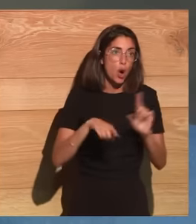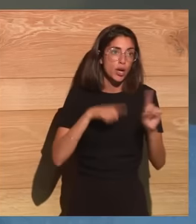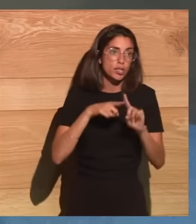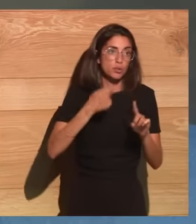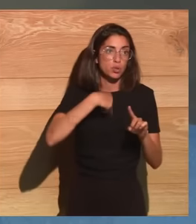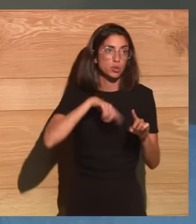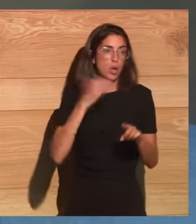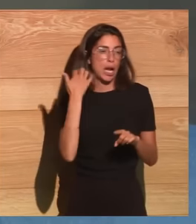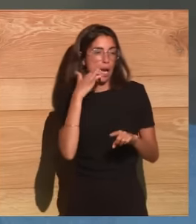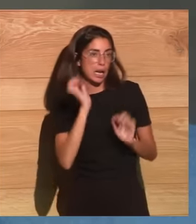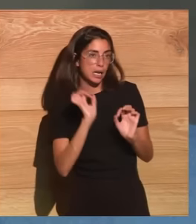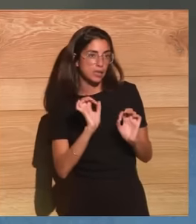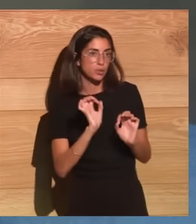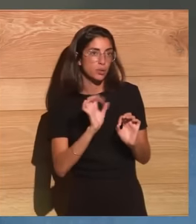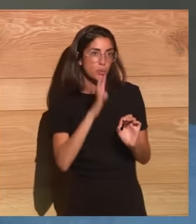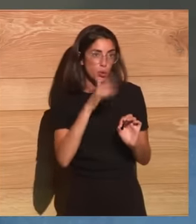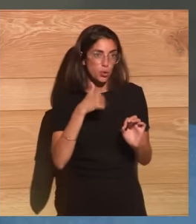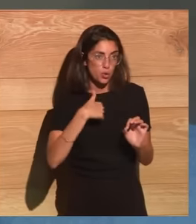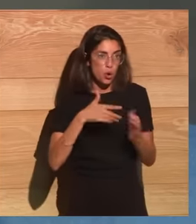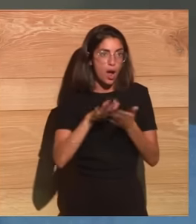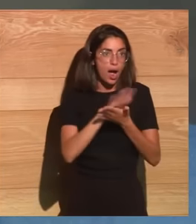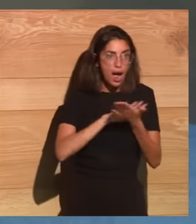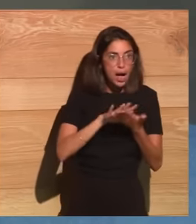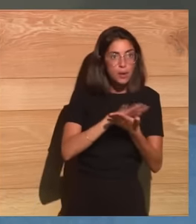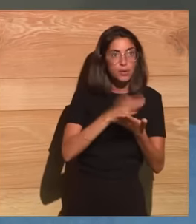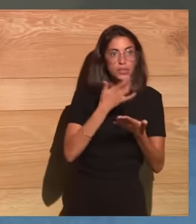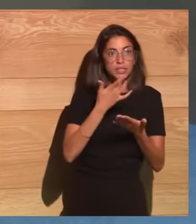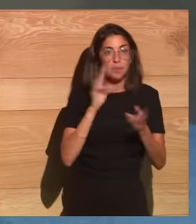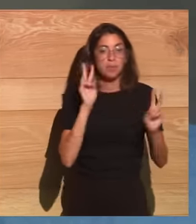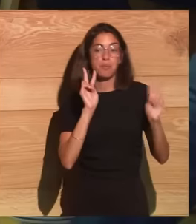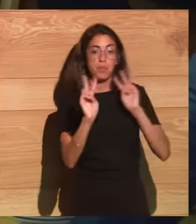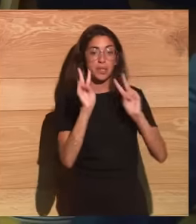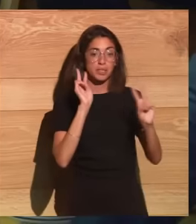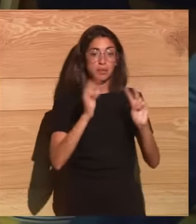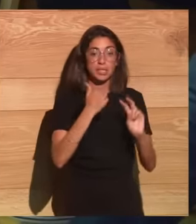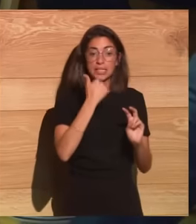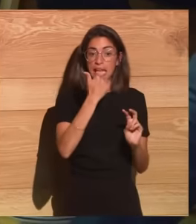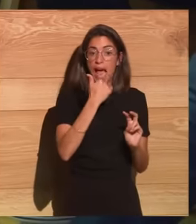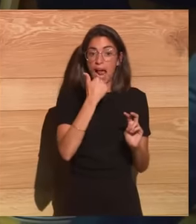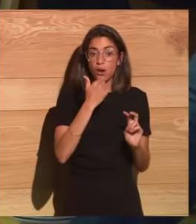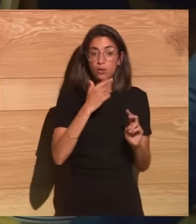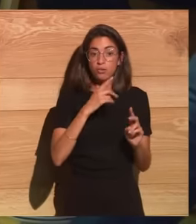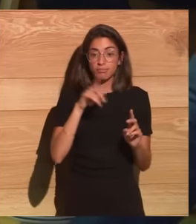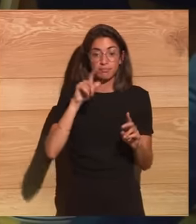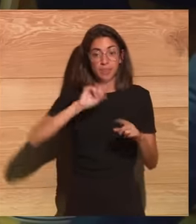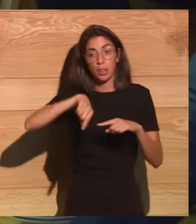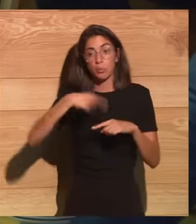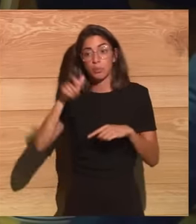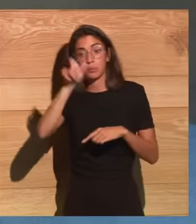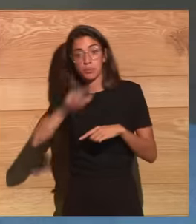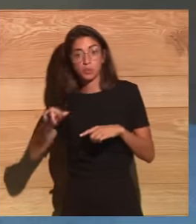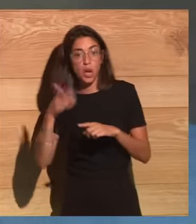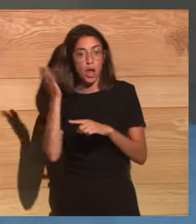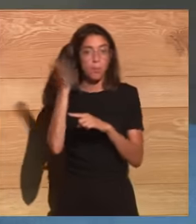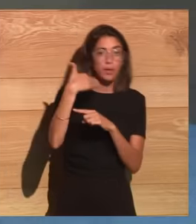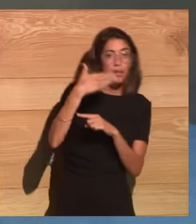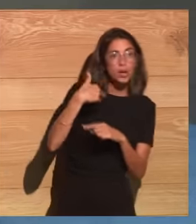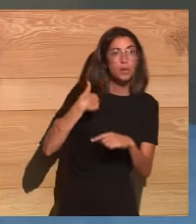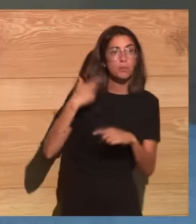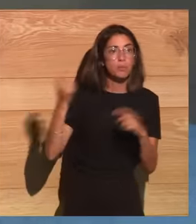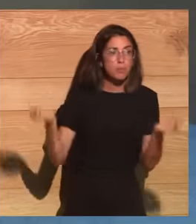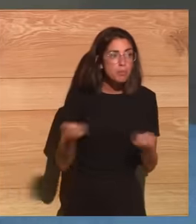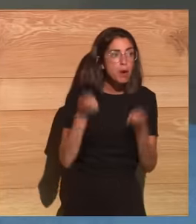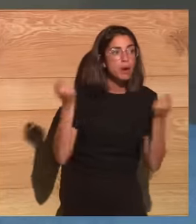que enseguida, en el momento que visibilizas, como tú dices, alguna cosa, hay gente que te saca una bandera y empieza a decir,